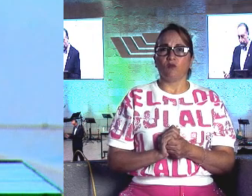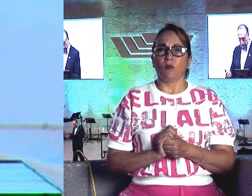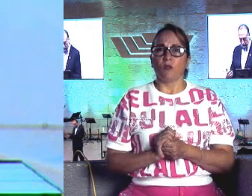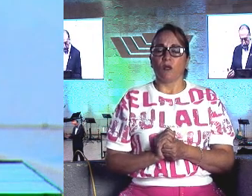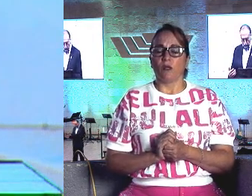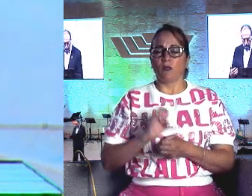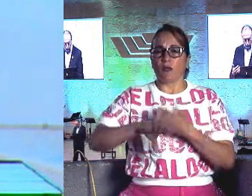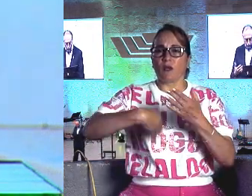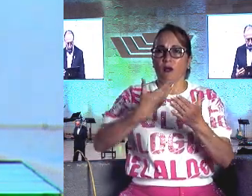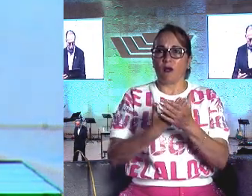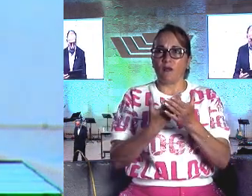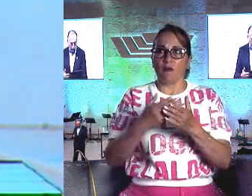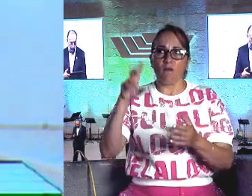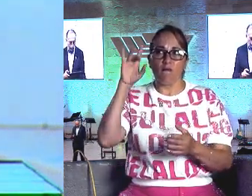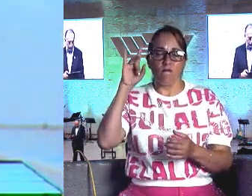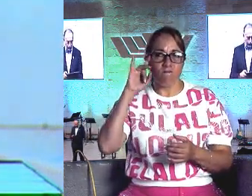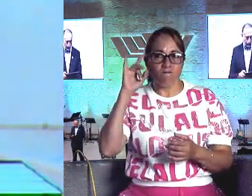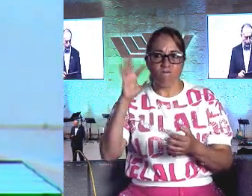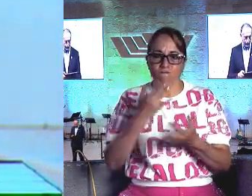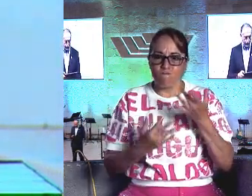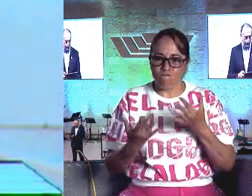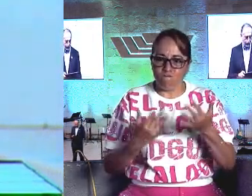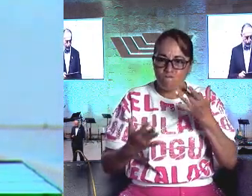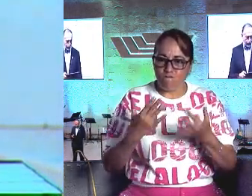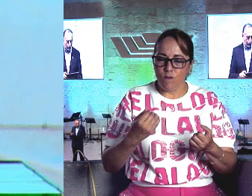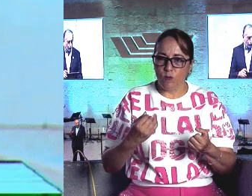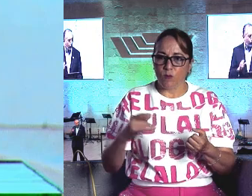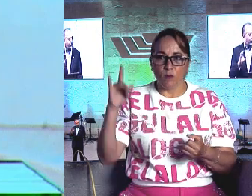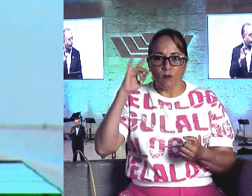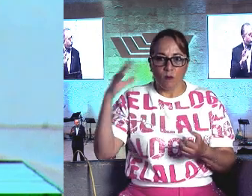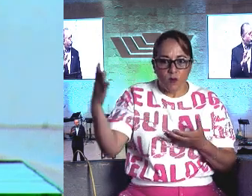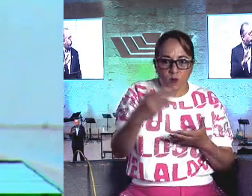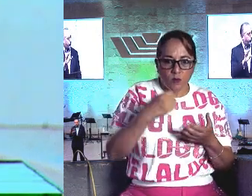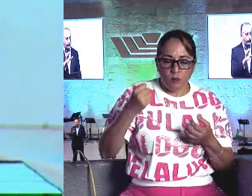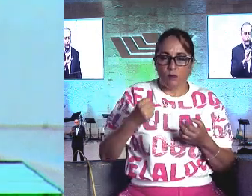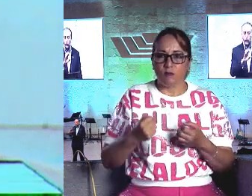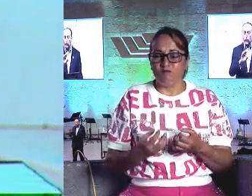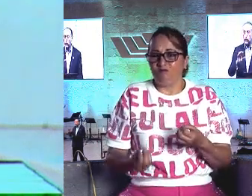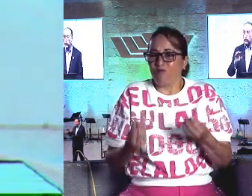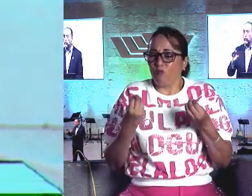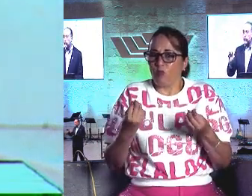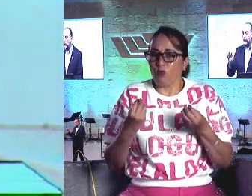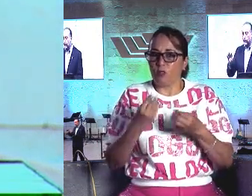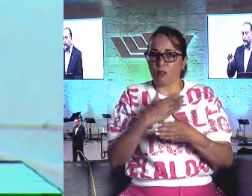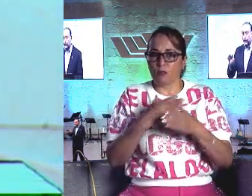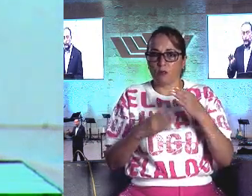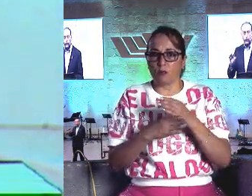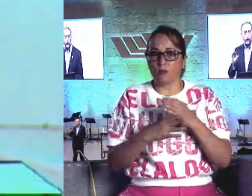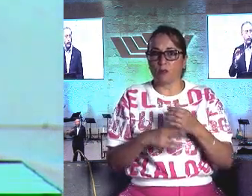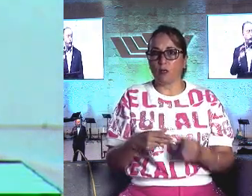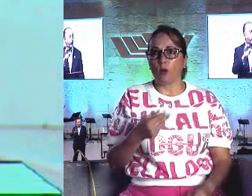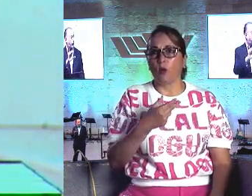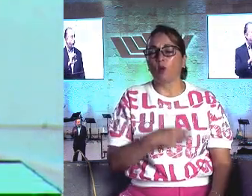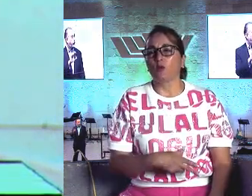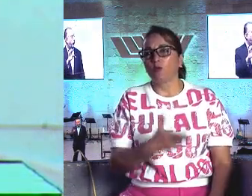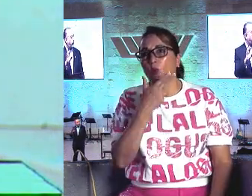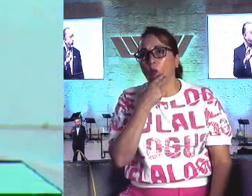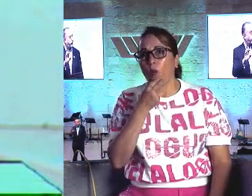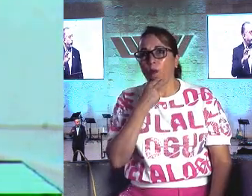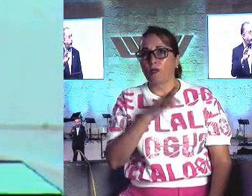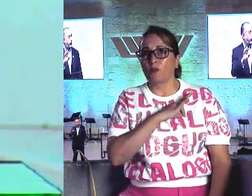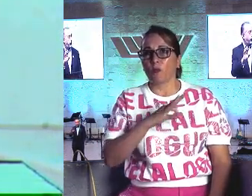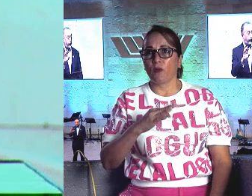fuego o que un demonio lo tomaba. ¿Cuántas cosas el ser humano puede vivir, seamos varones o